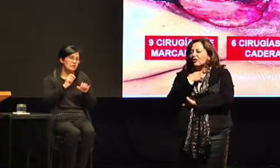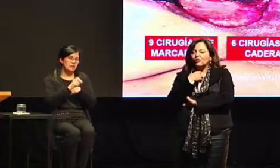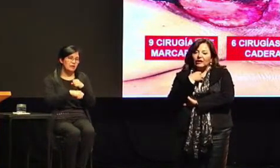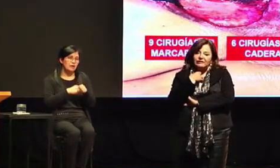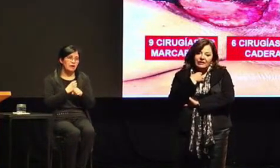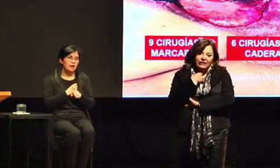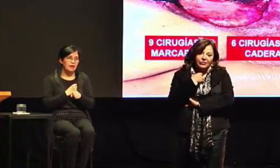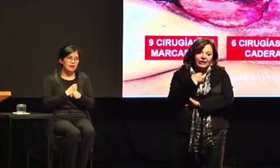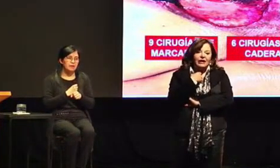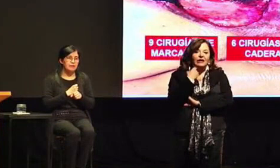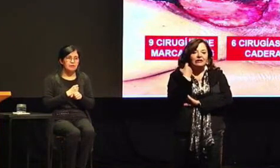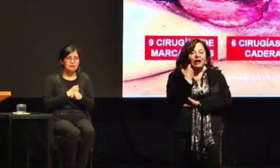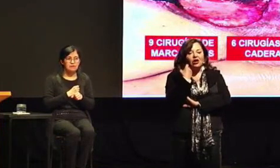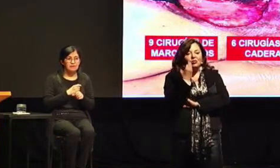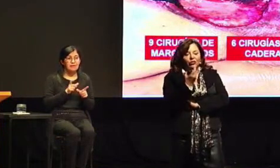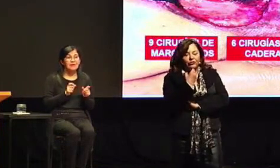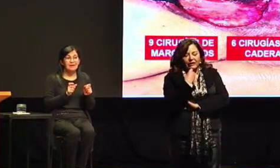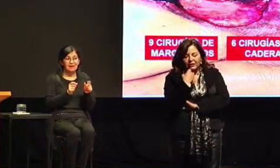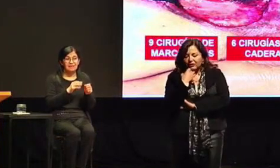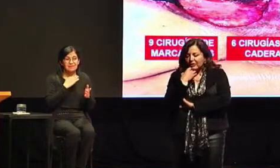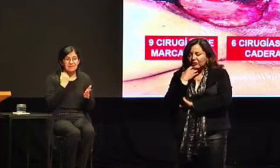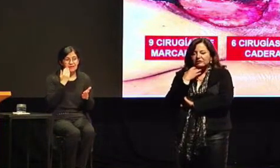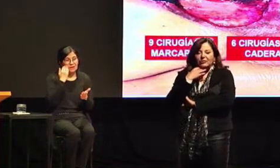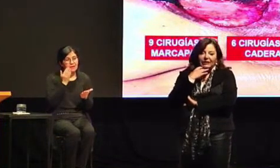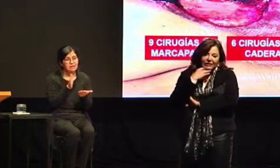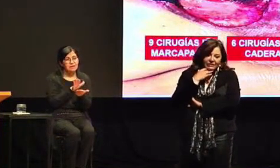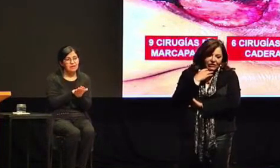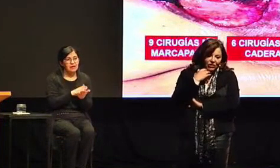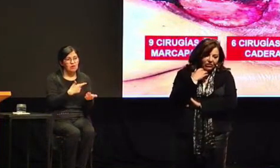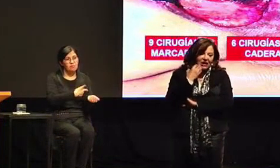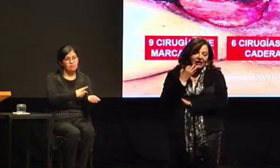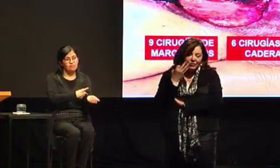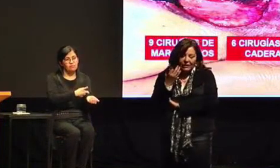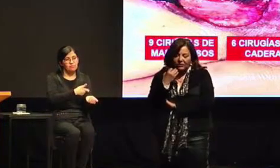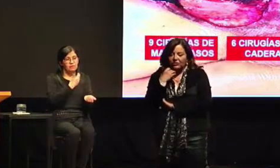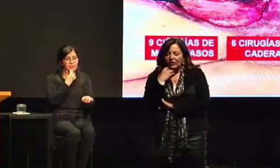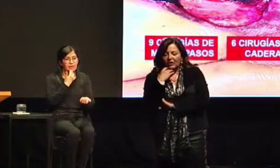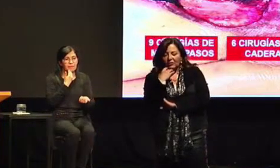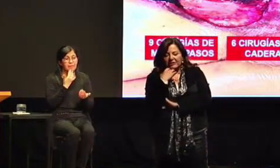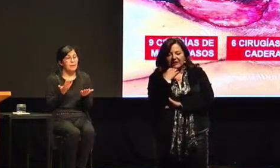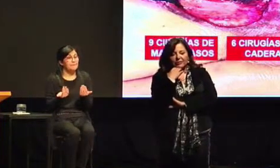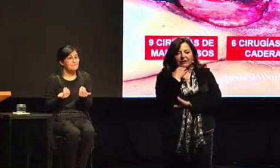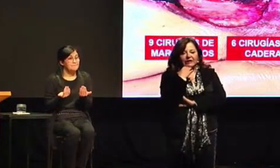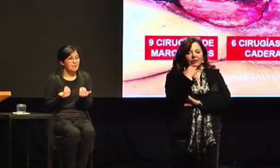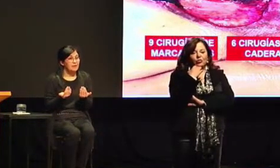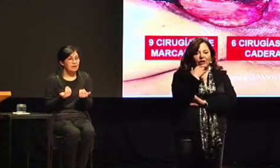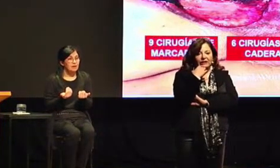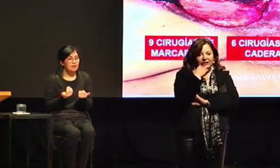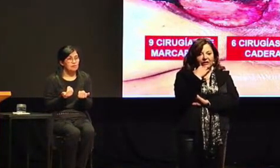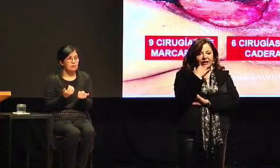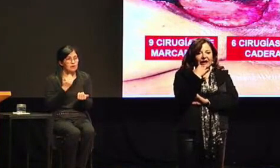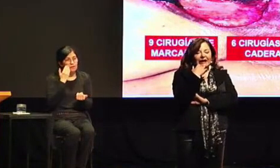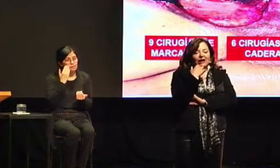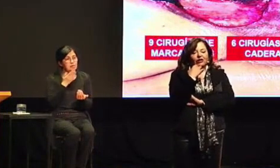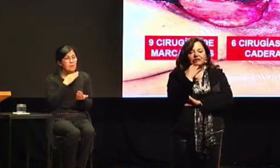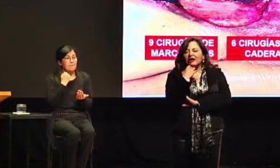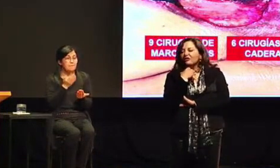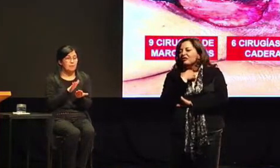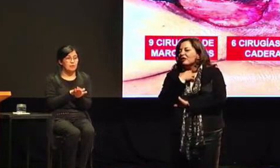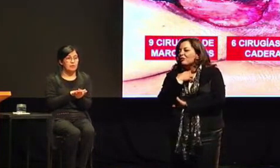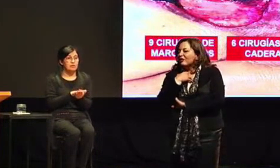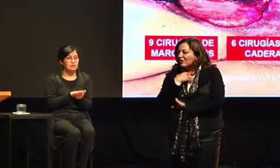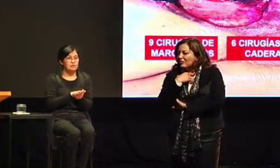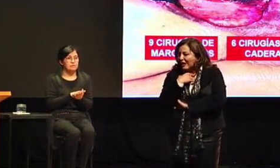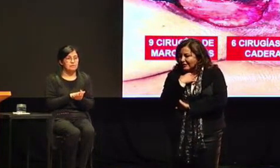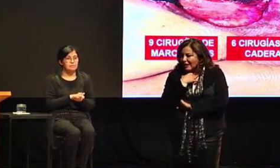que estaba con un cáncer terminal, estaba con morfina endovenosa de mantención, estaban esperando básicamente la muerte. La